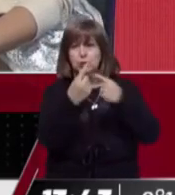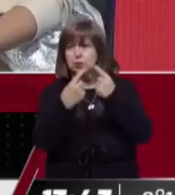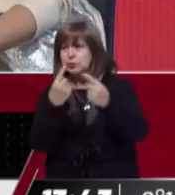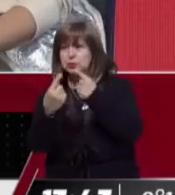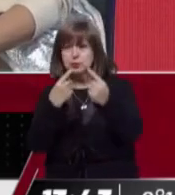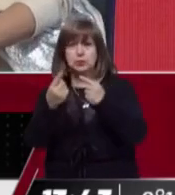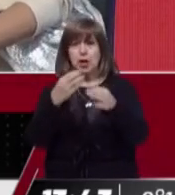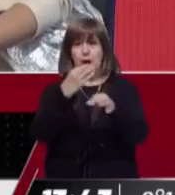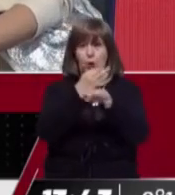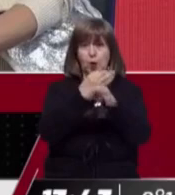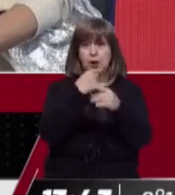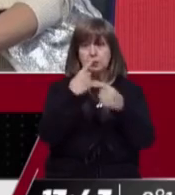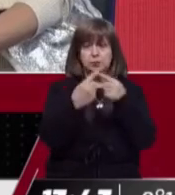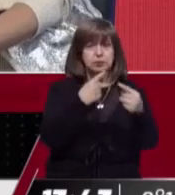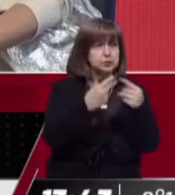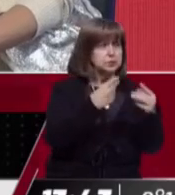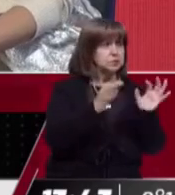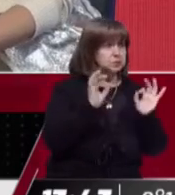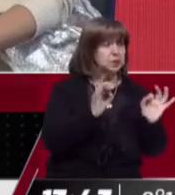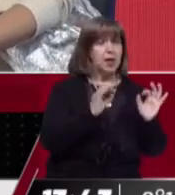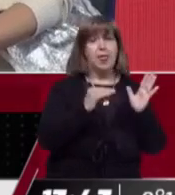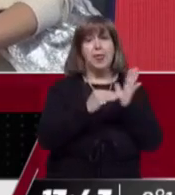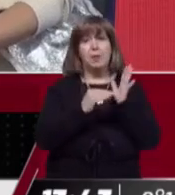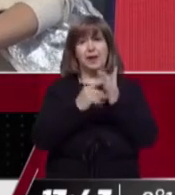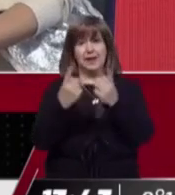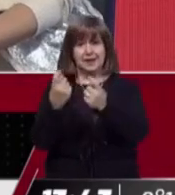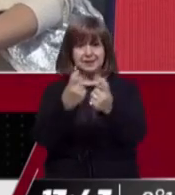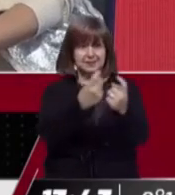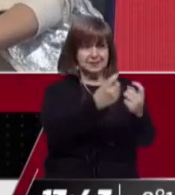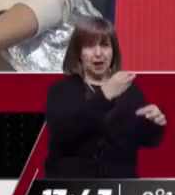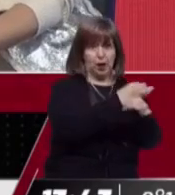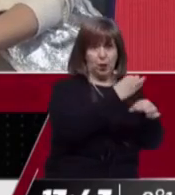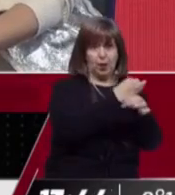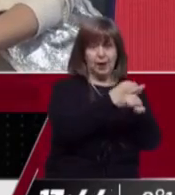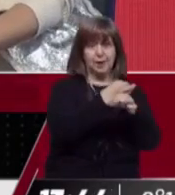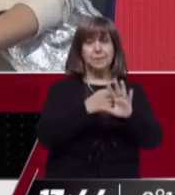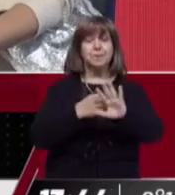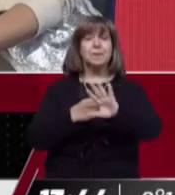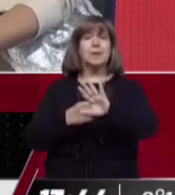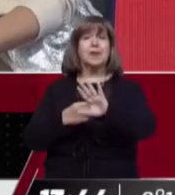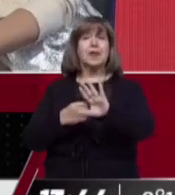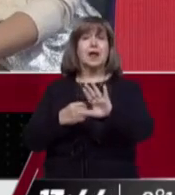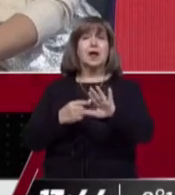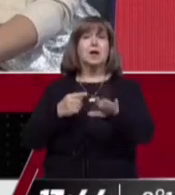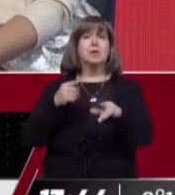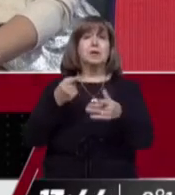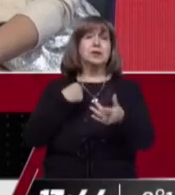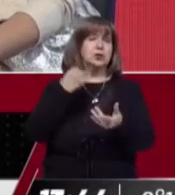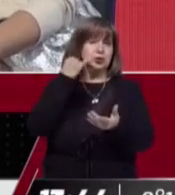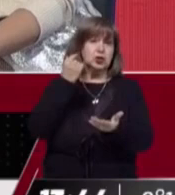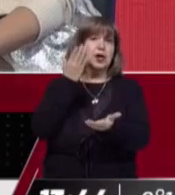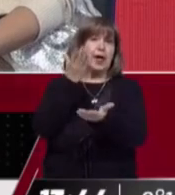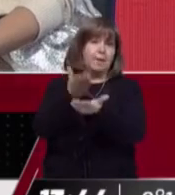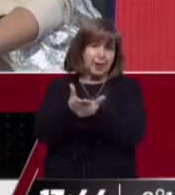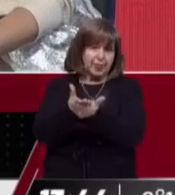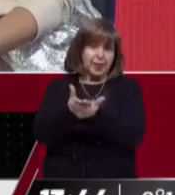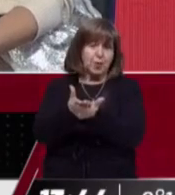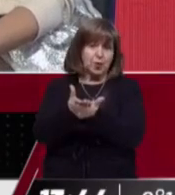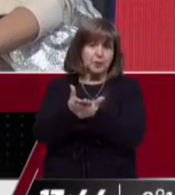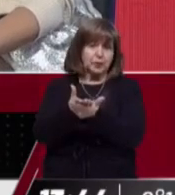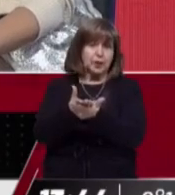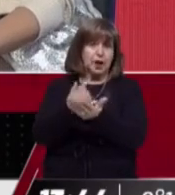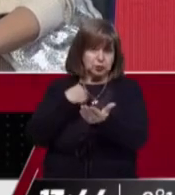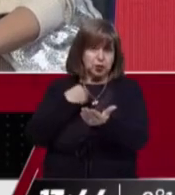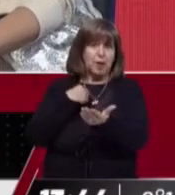trabajadoras y teniendo en cuenta las necesidades de cada una de las escuelas Nosotros ya venimos con requerimientos ahí te te quiero